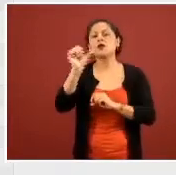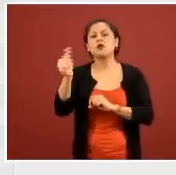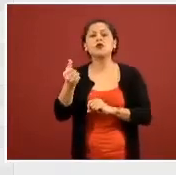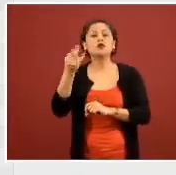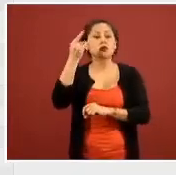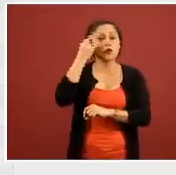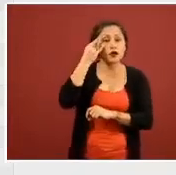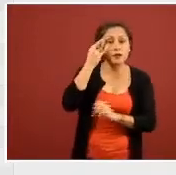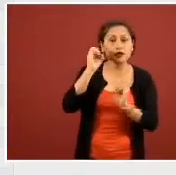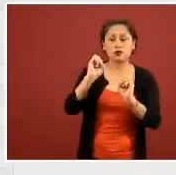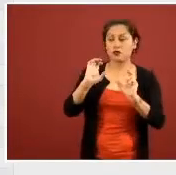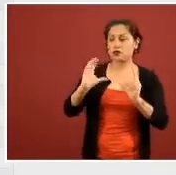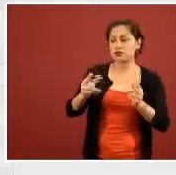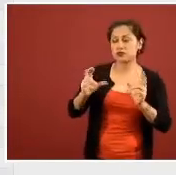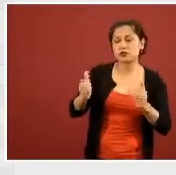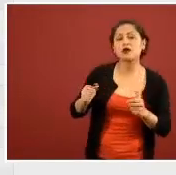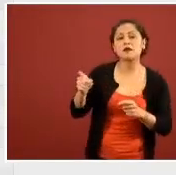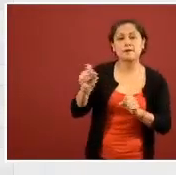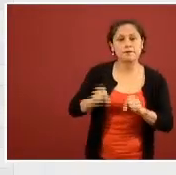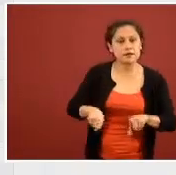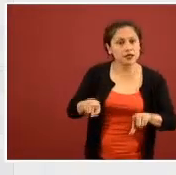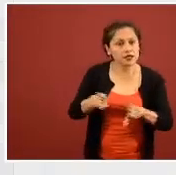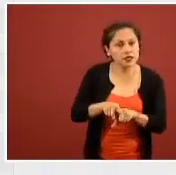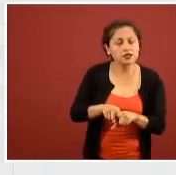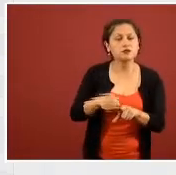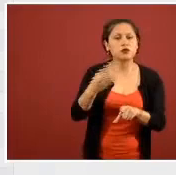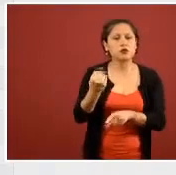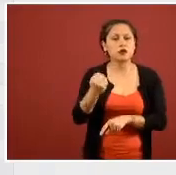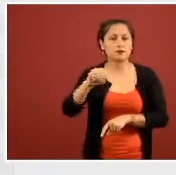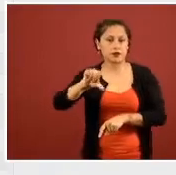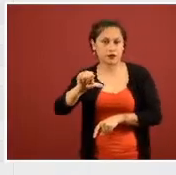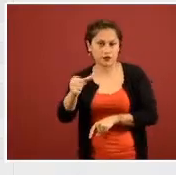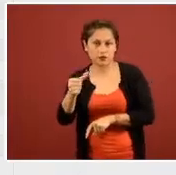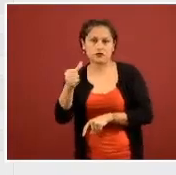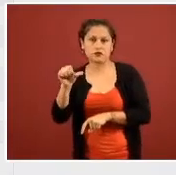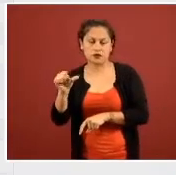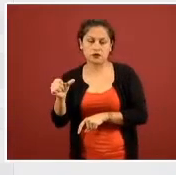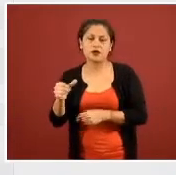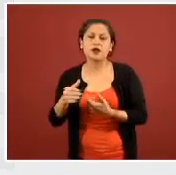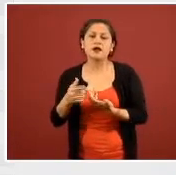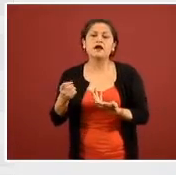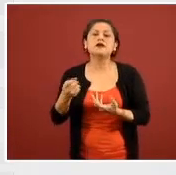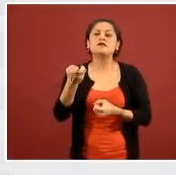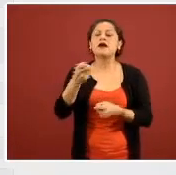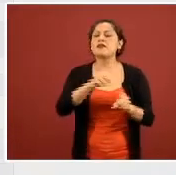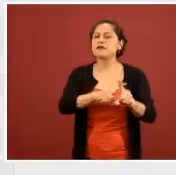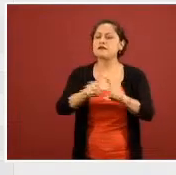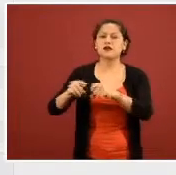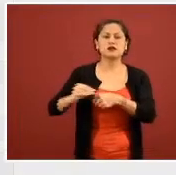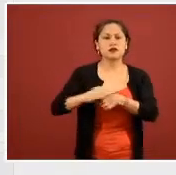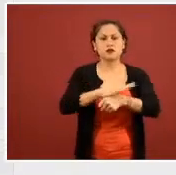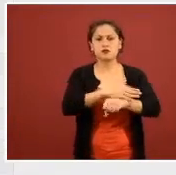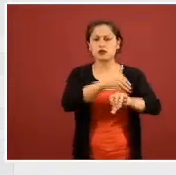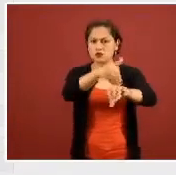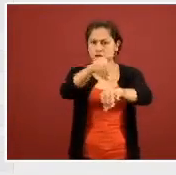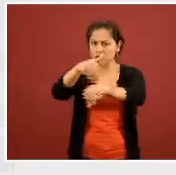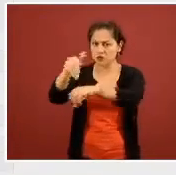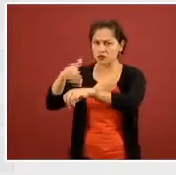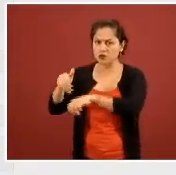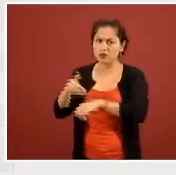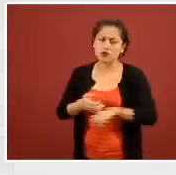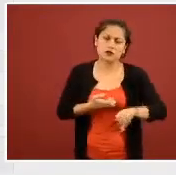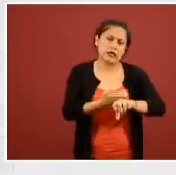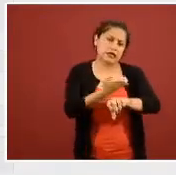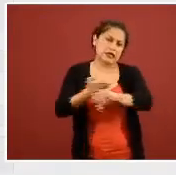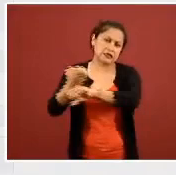tiene el 911 y otro número específico. Guanajuato también tiene su número específico de COVID. Todos tenemos en cada uno de nuestros estados